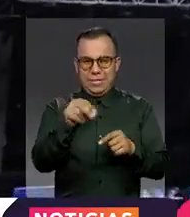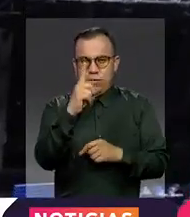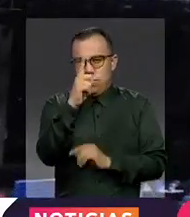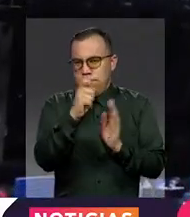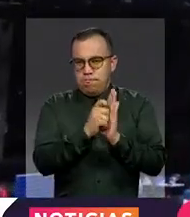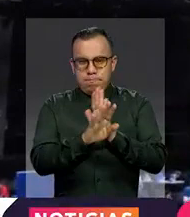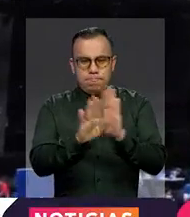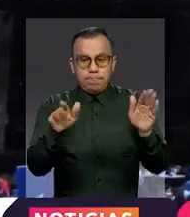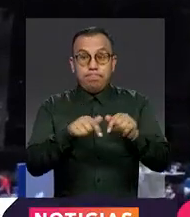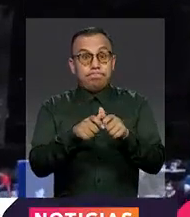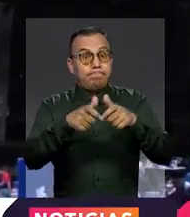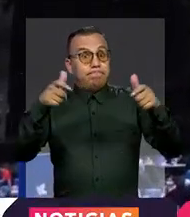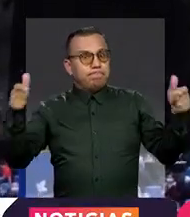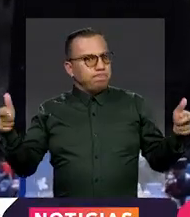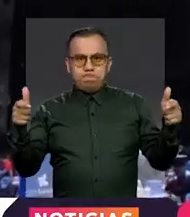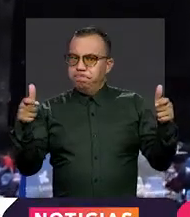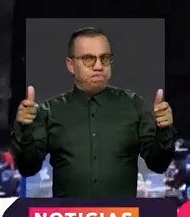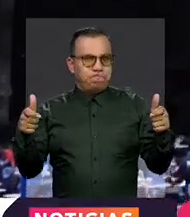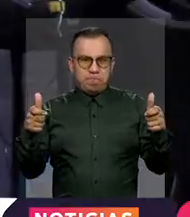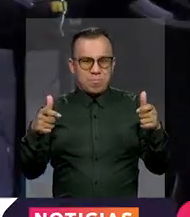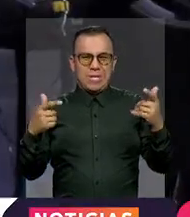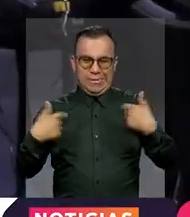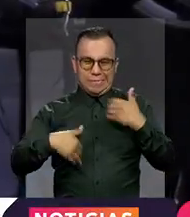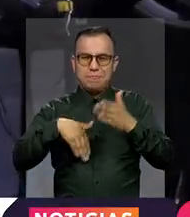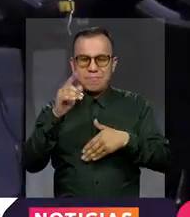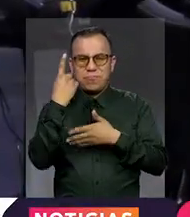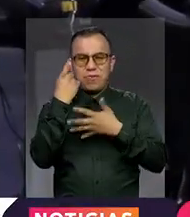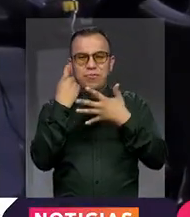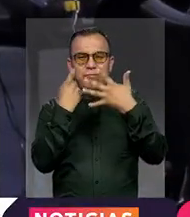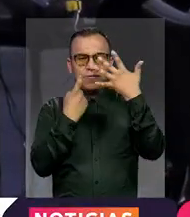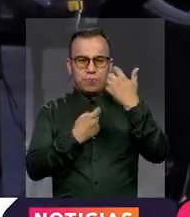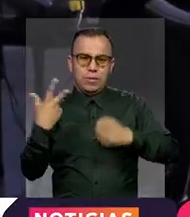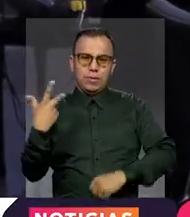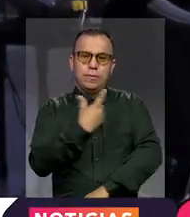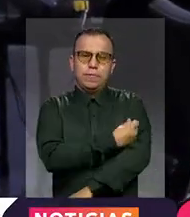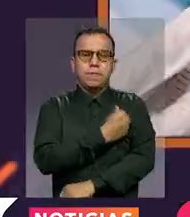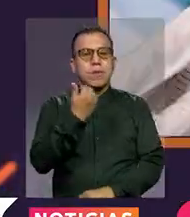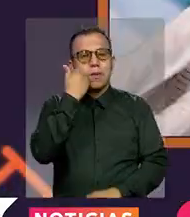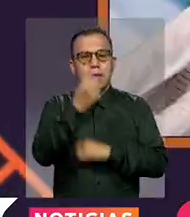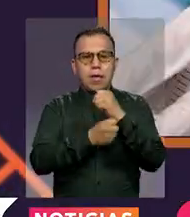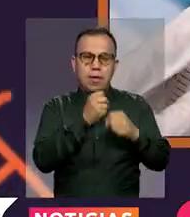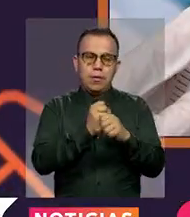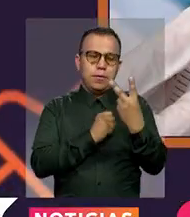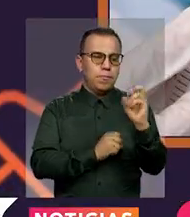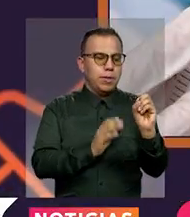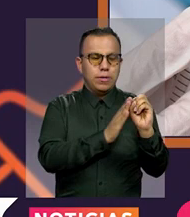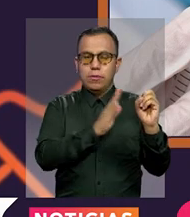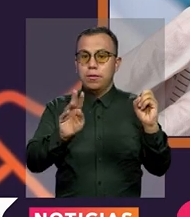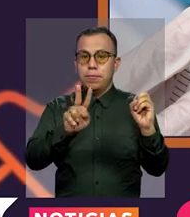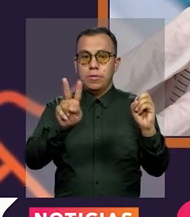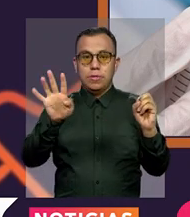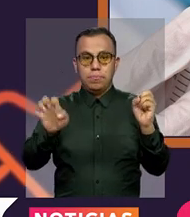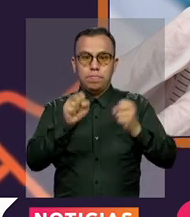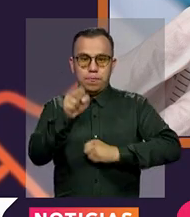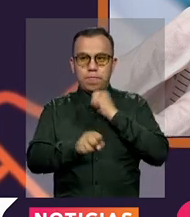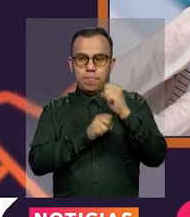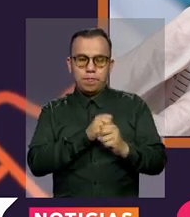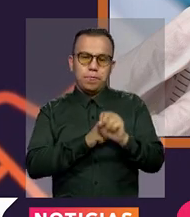mayor índice de personas que no registra un amplio cubrimiento de vacunación son adultos de 20 a 29 años con